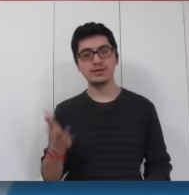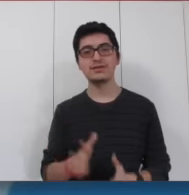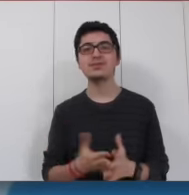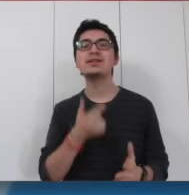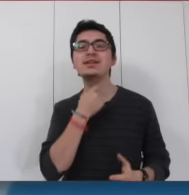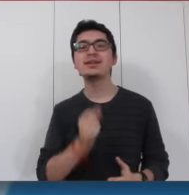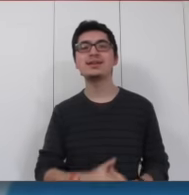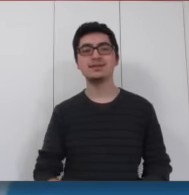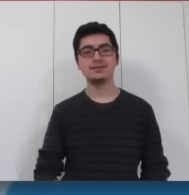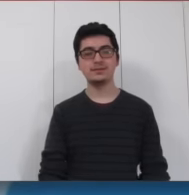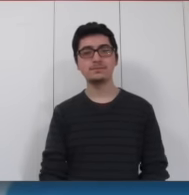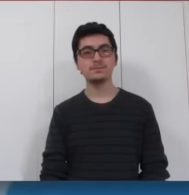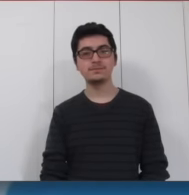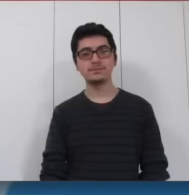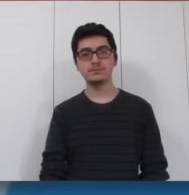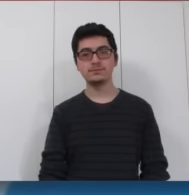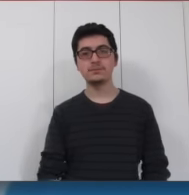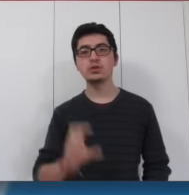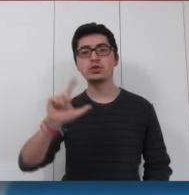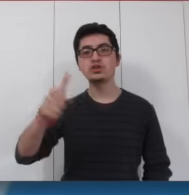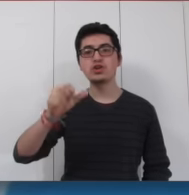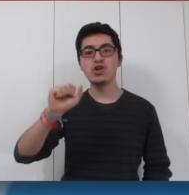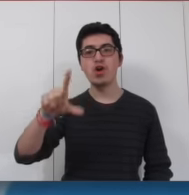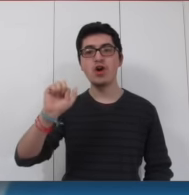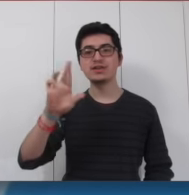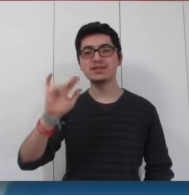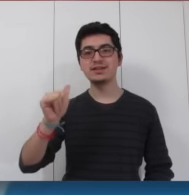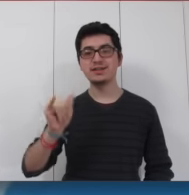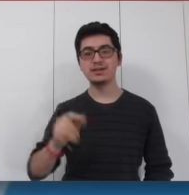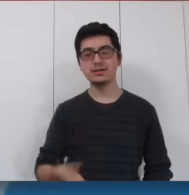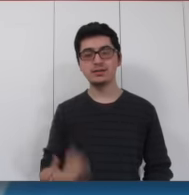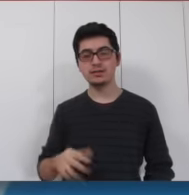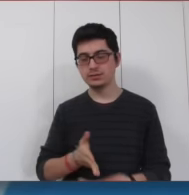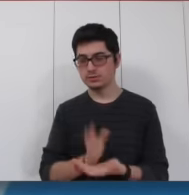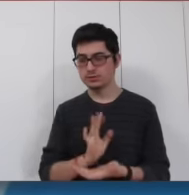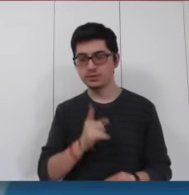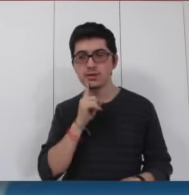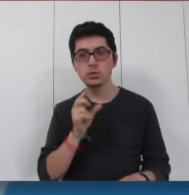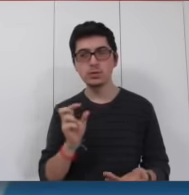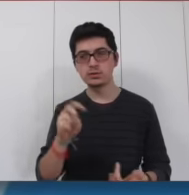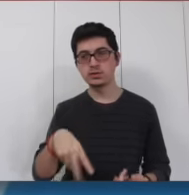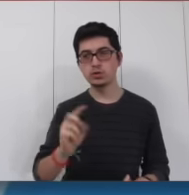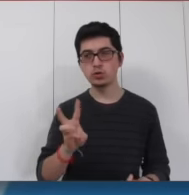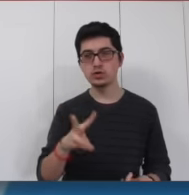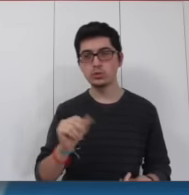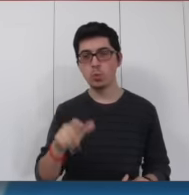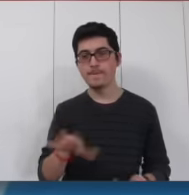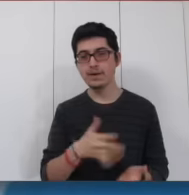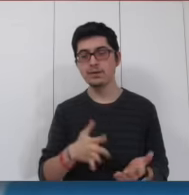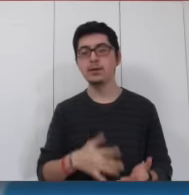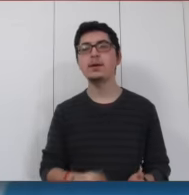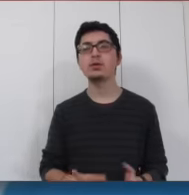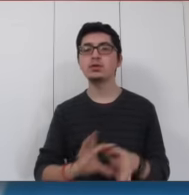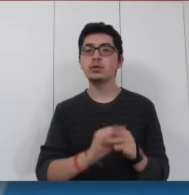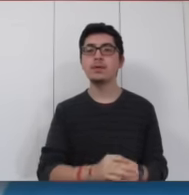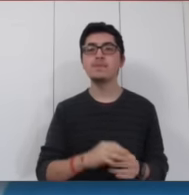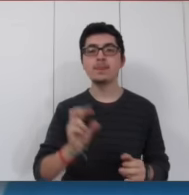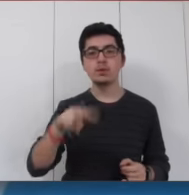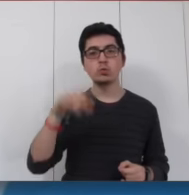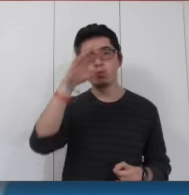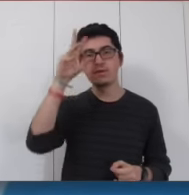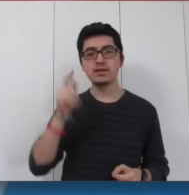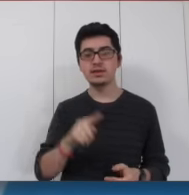El libro que me gustaría recomendarte es George de Alex Gino. Este libro tiene 189 páginas, viene de la mano de